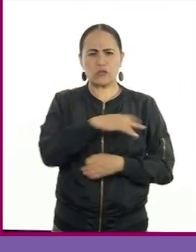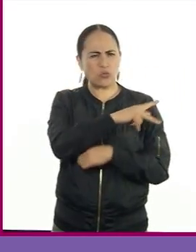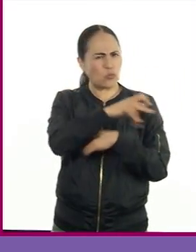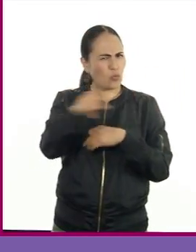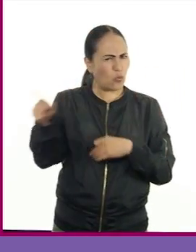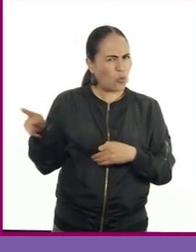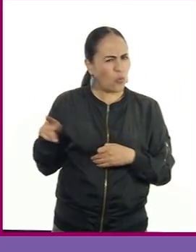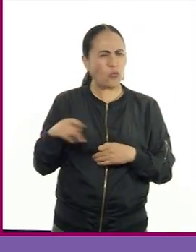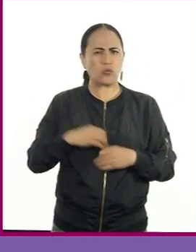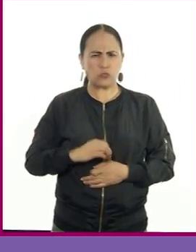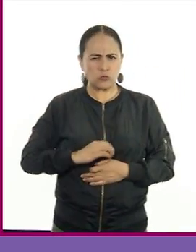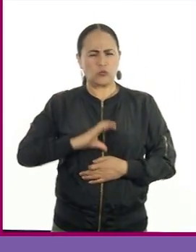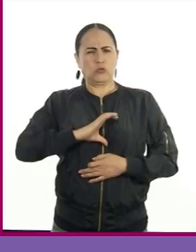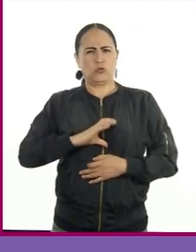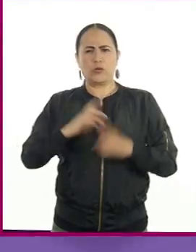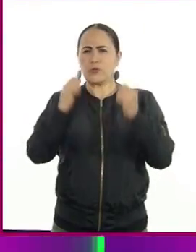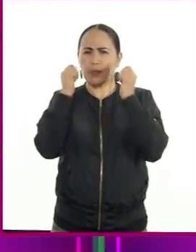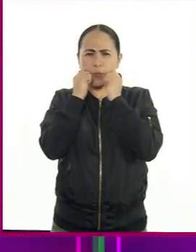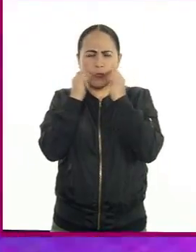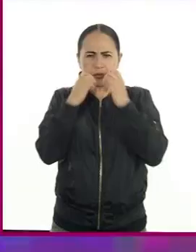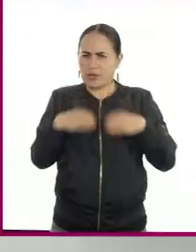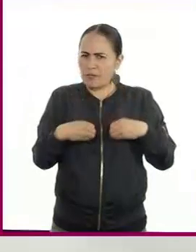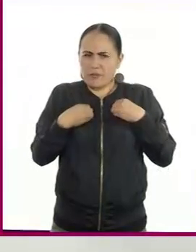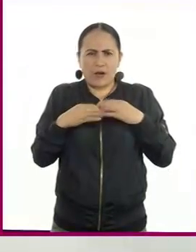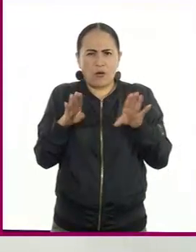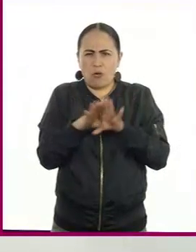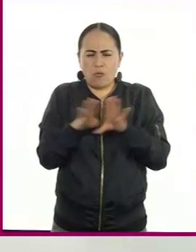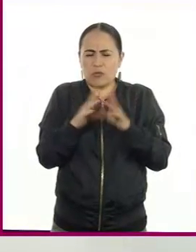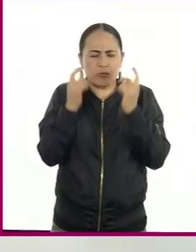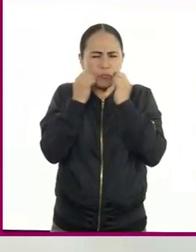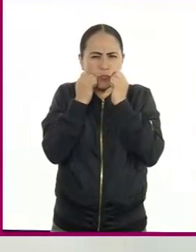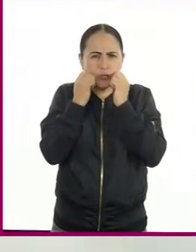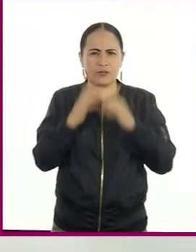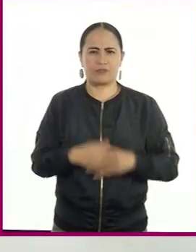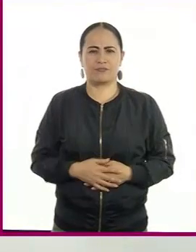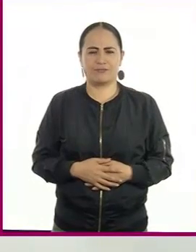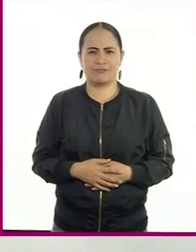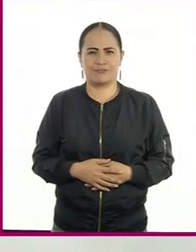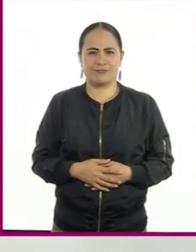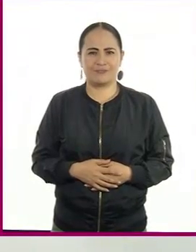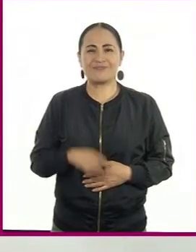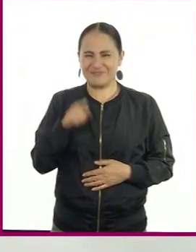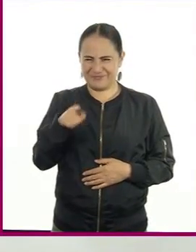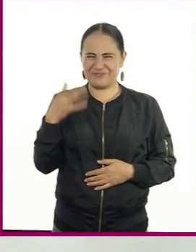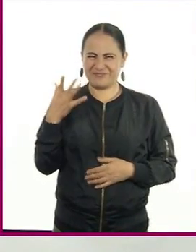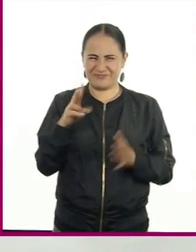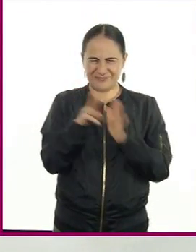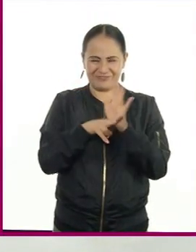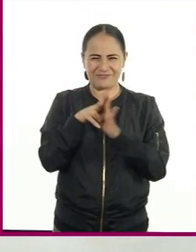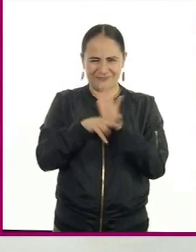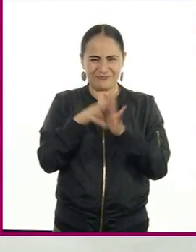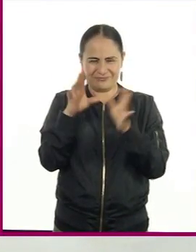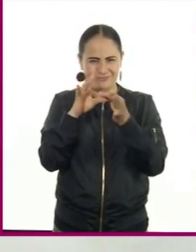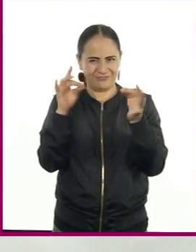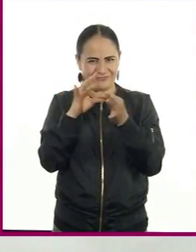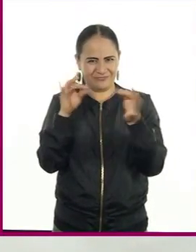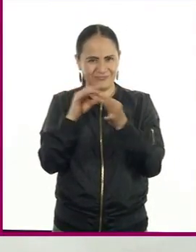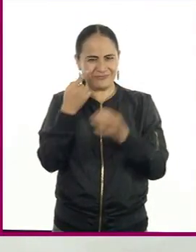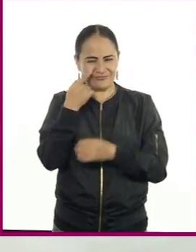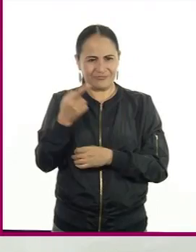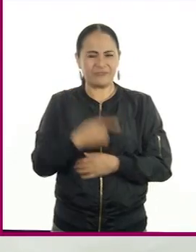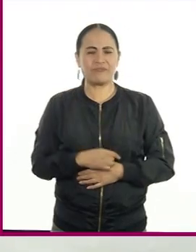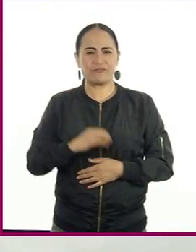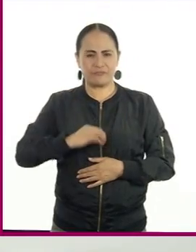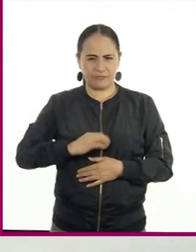sin importar la condición en la que se encuentre. Después de escuchar la explicación del audiovisual, podemos decir que